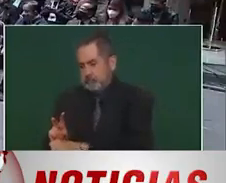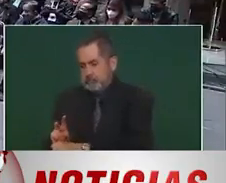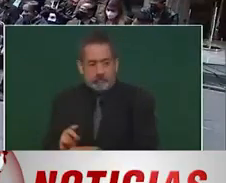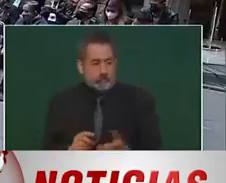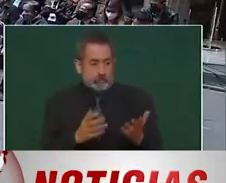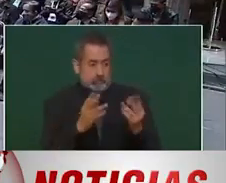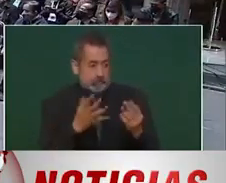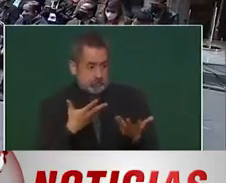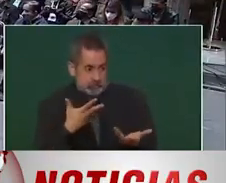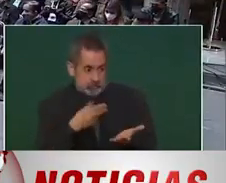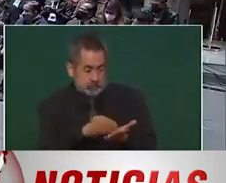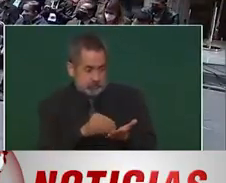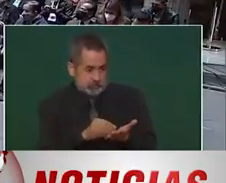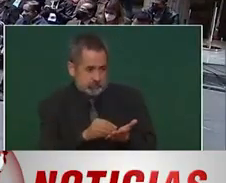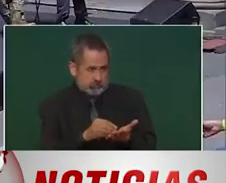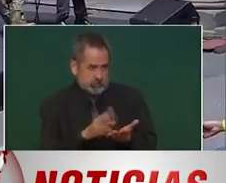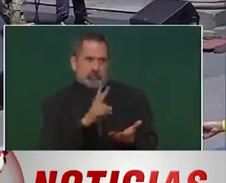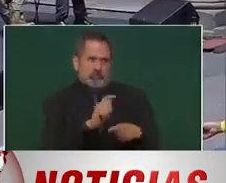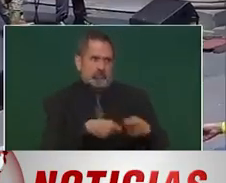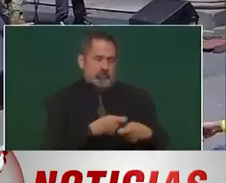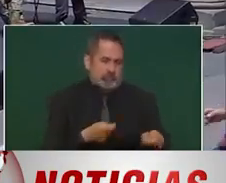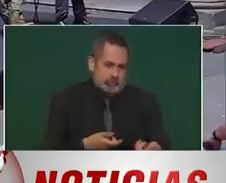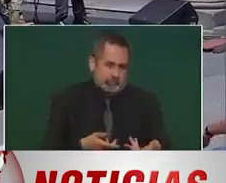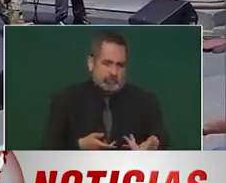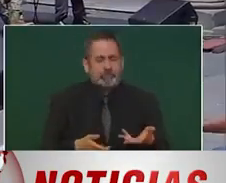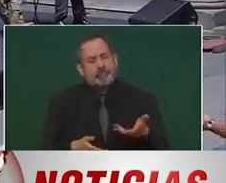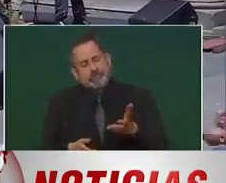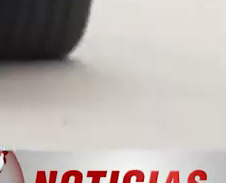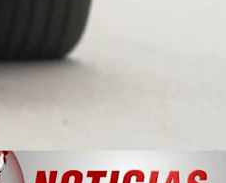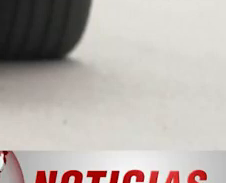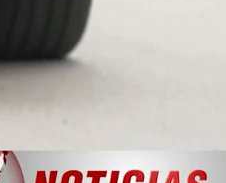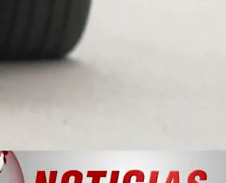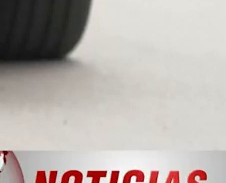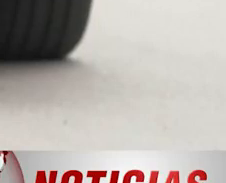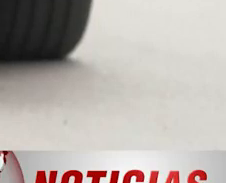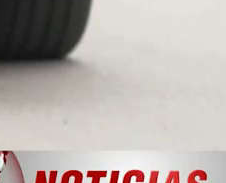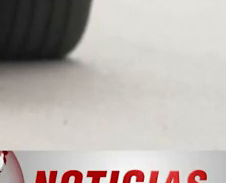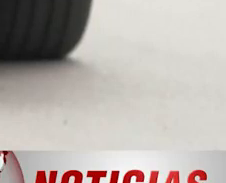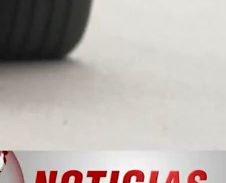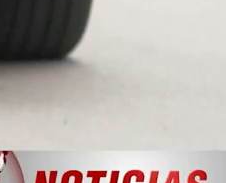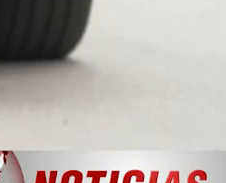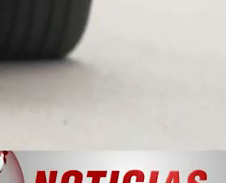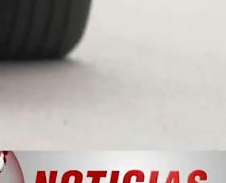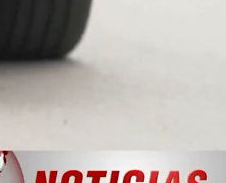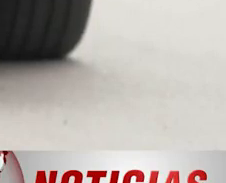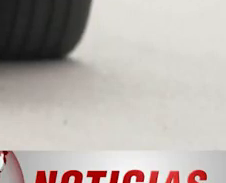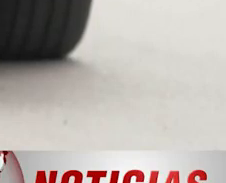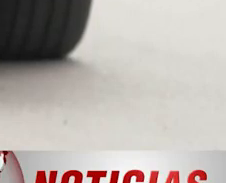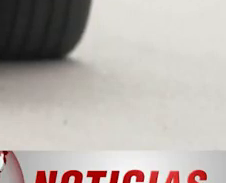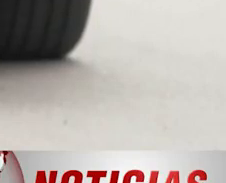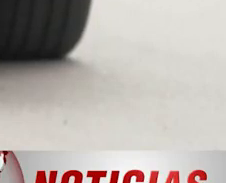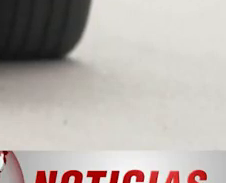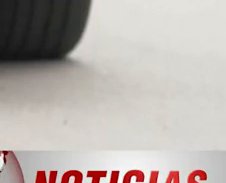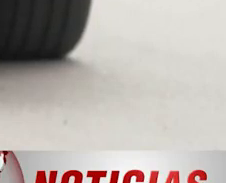mi dolor, transmitir mi solidaridad con los familiares de los jóvenes que perdieron la vida ayer, mandarles un abrazo fuerte, dijo el mandatario durante